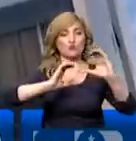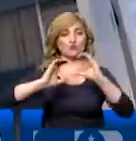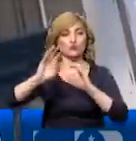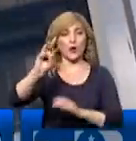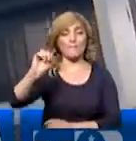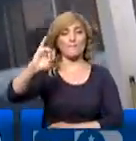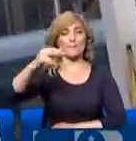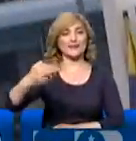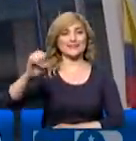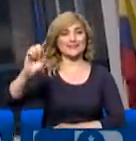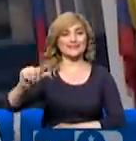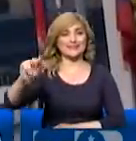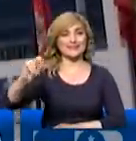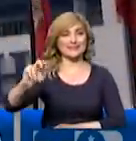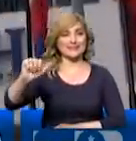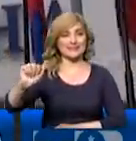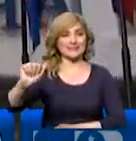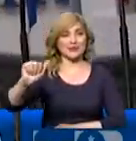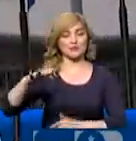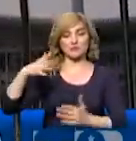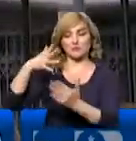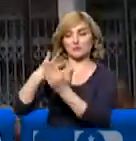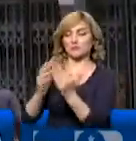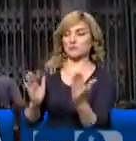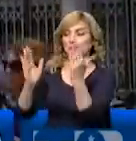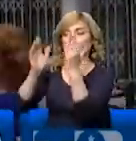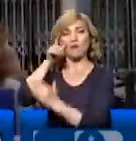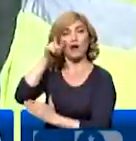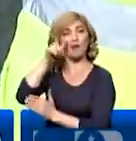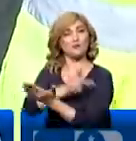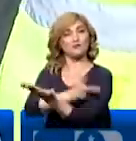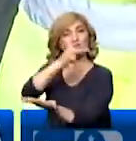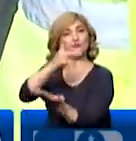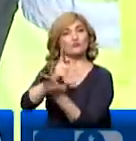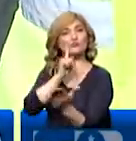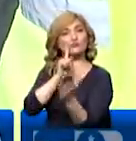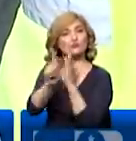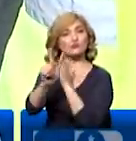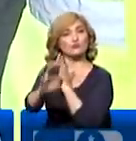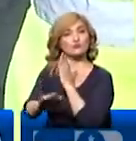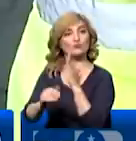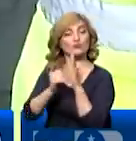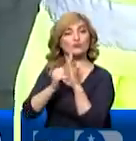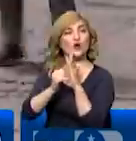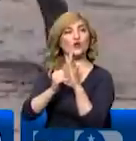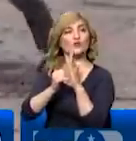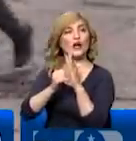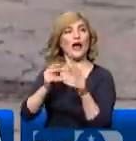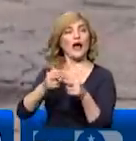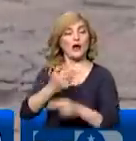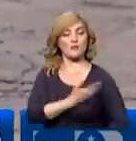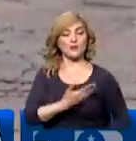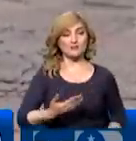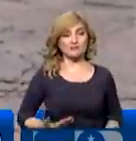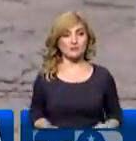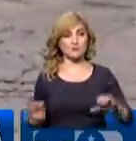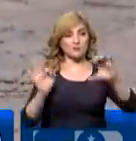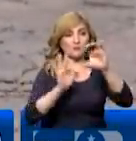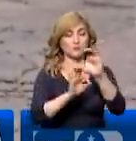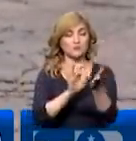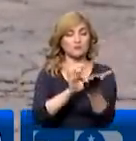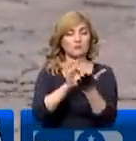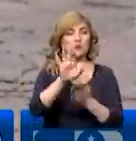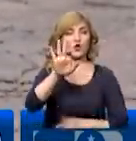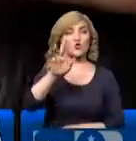Michelena, que llegó aquí hasta la Fiscalía de Pichincha para presentar una denuncia en contra del destituido presidente del Consejo de Participación Ciudadana,